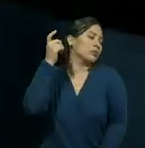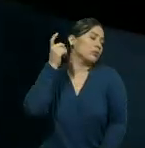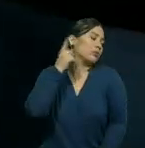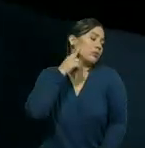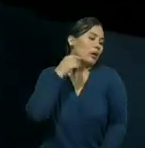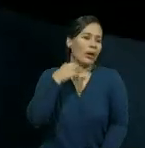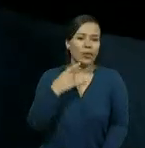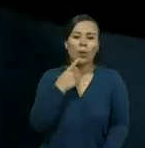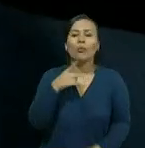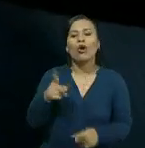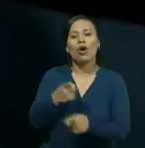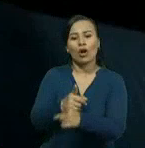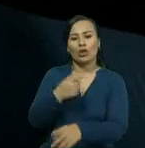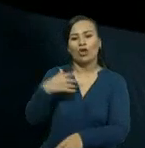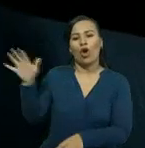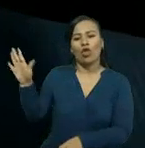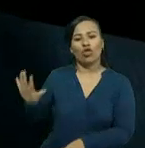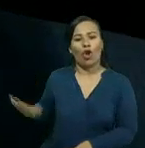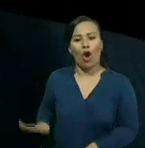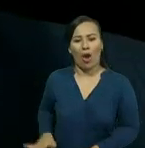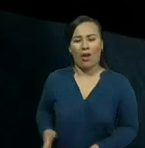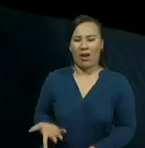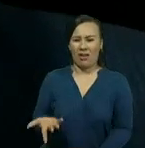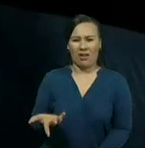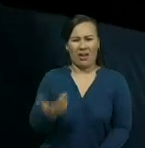él lo que dijo es que únicamente